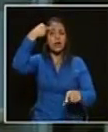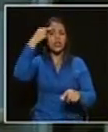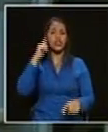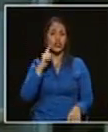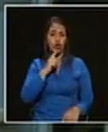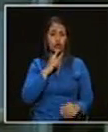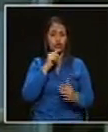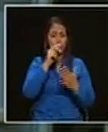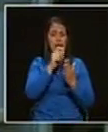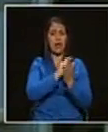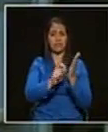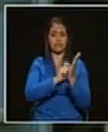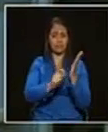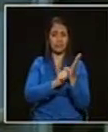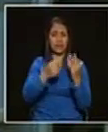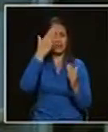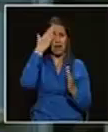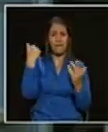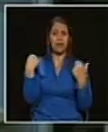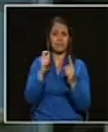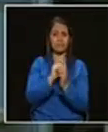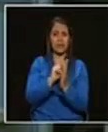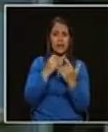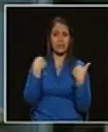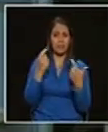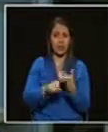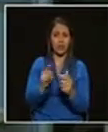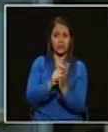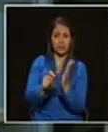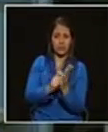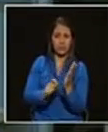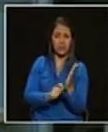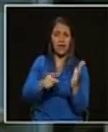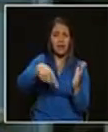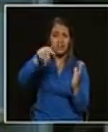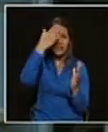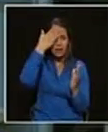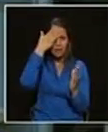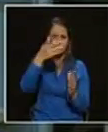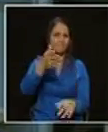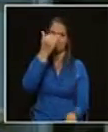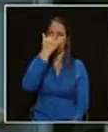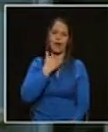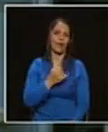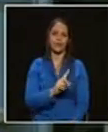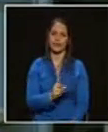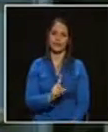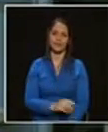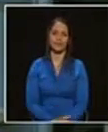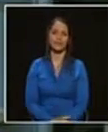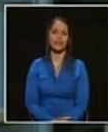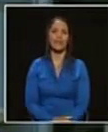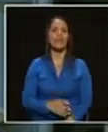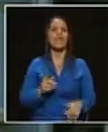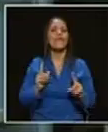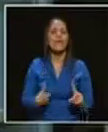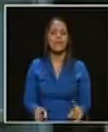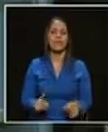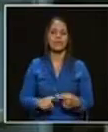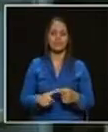está alfabetizado en el castellano escrito, y eso es un error muy fuerte, porque es